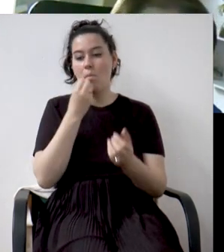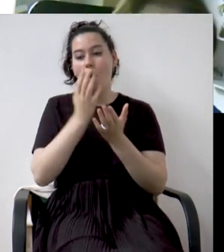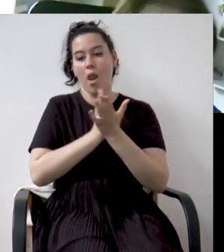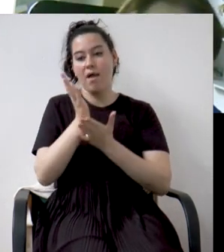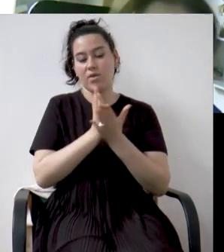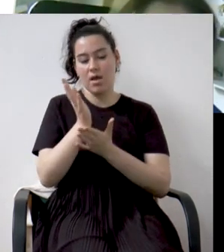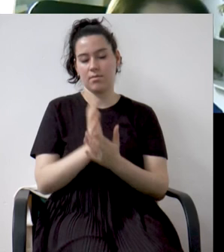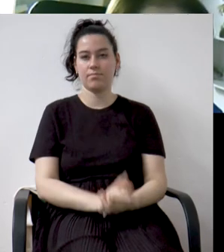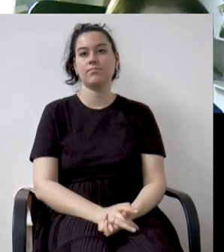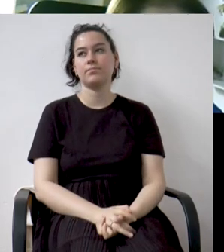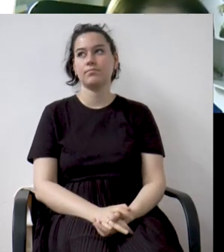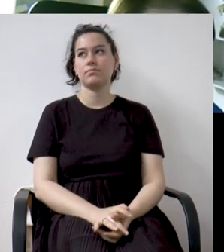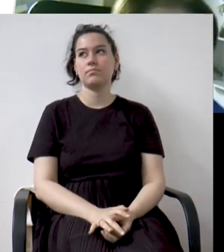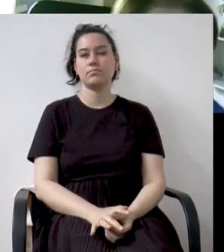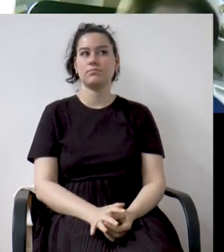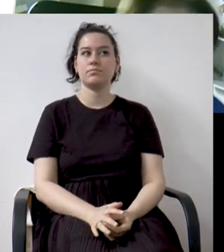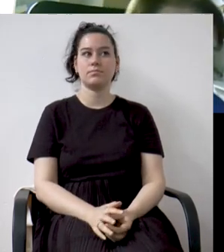nosotros, ni que hablar, por supuesto.